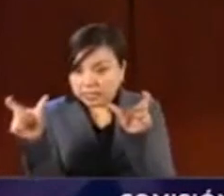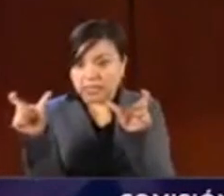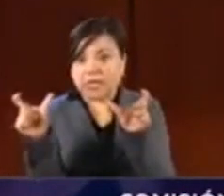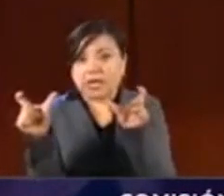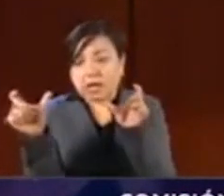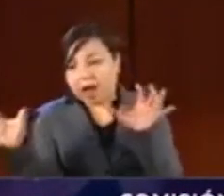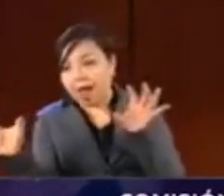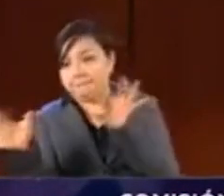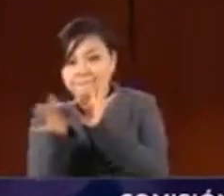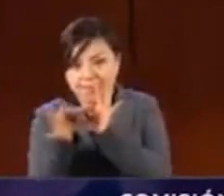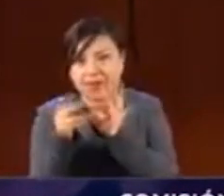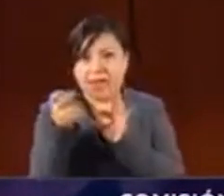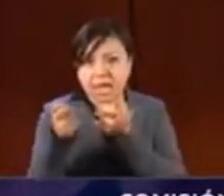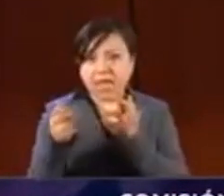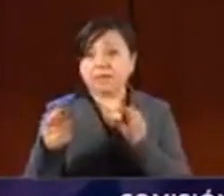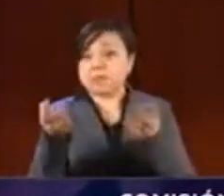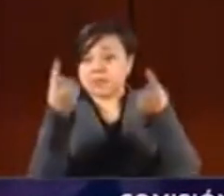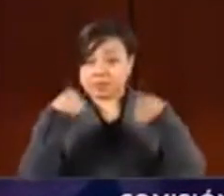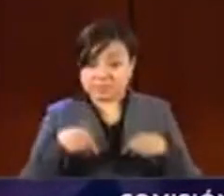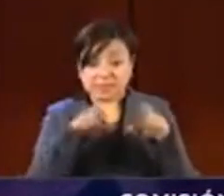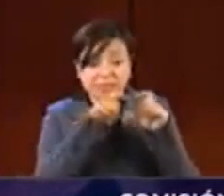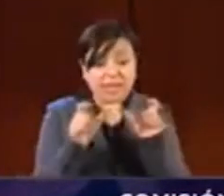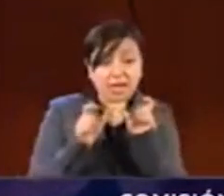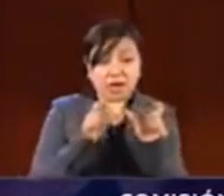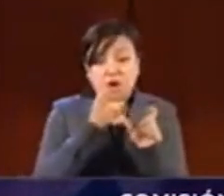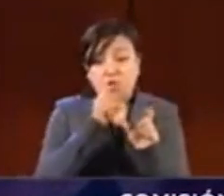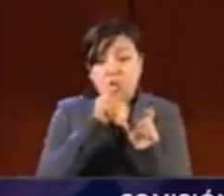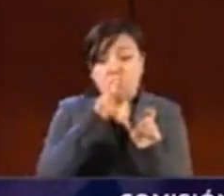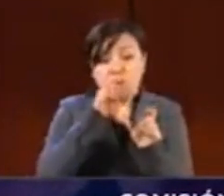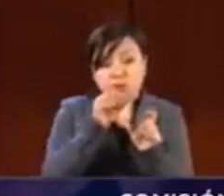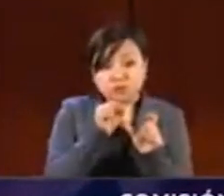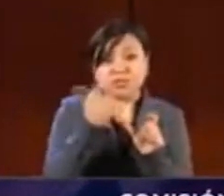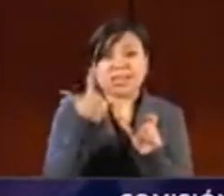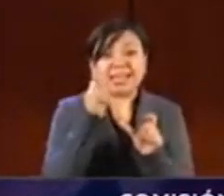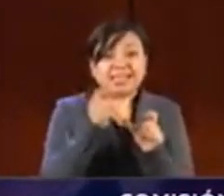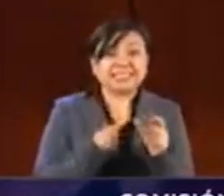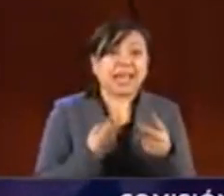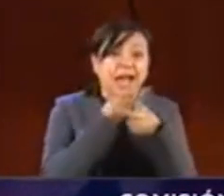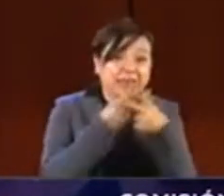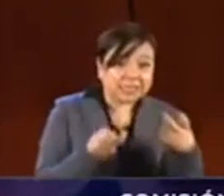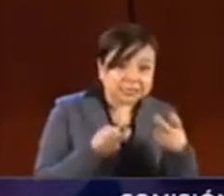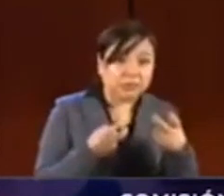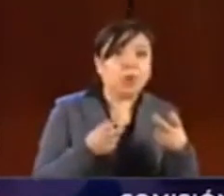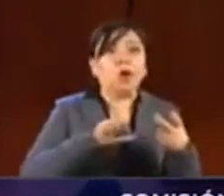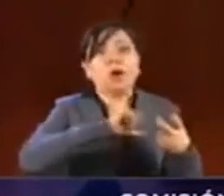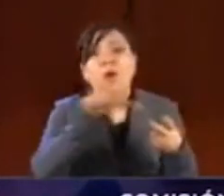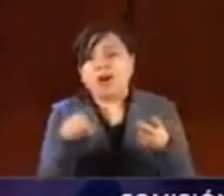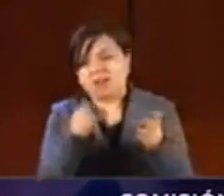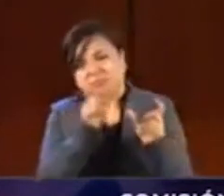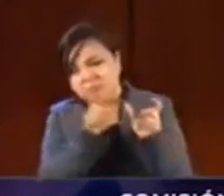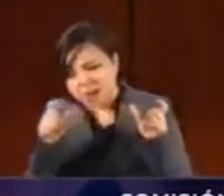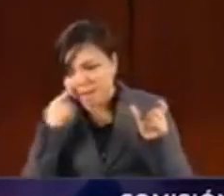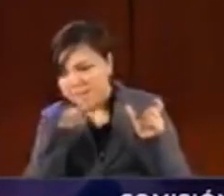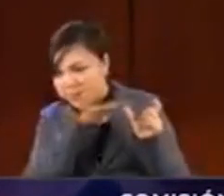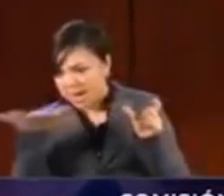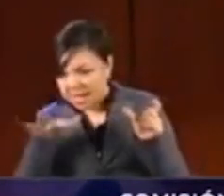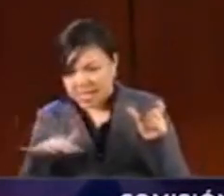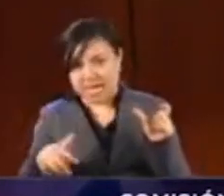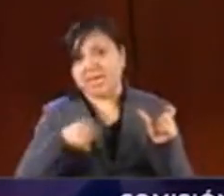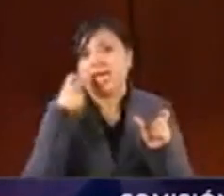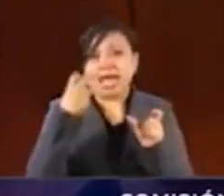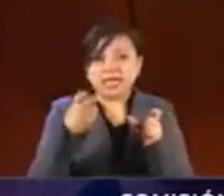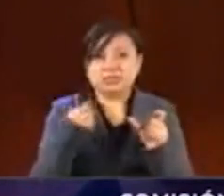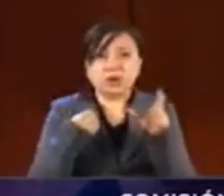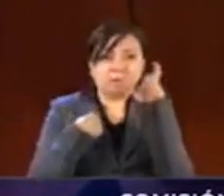el otros es un adjetivo, nuevo o condicional. Los siguientes, y de manera generosa, de haber